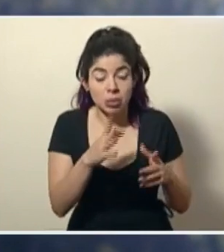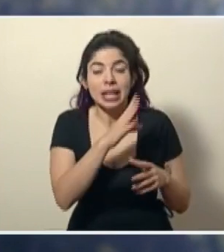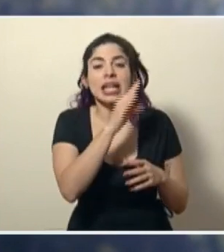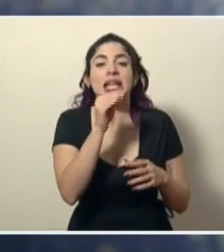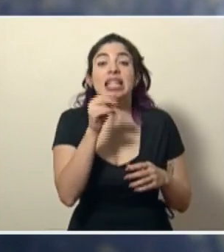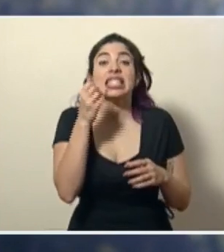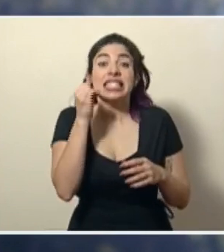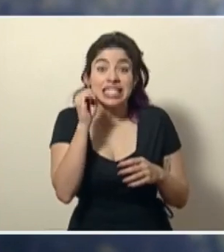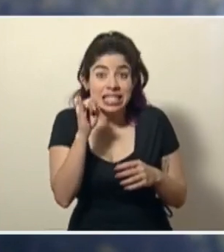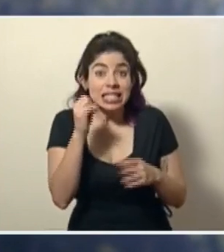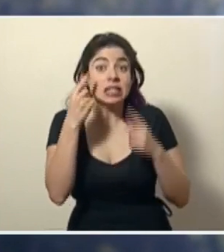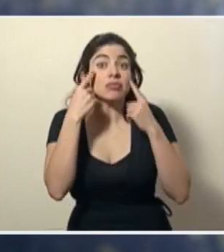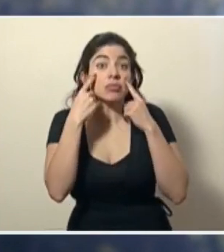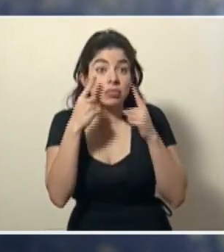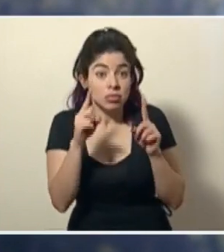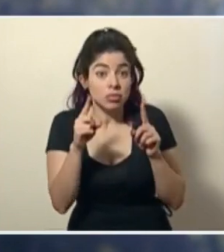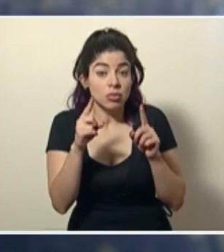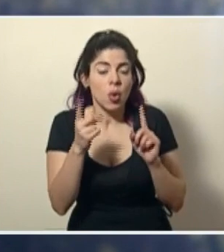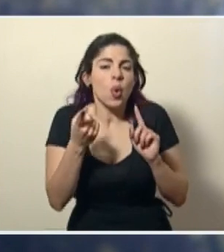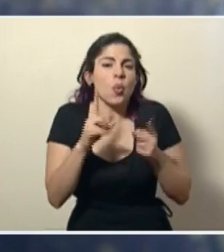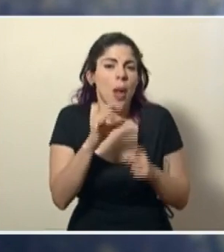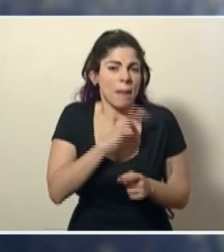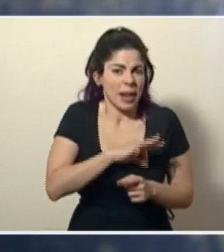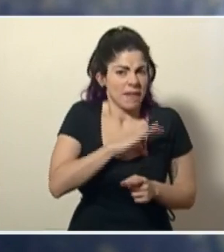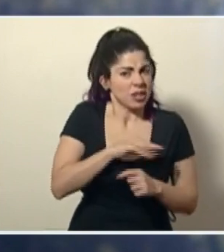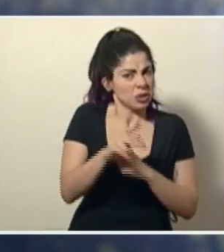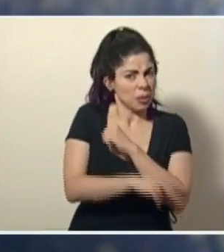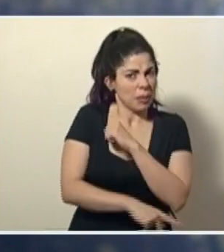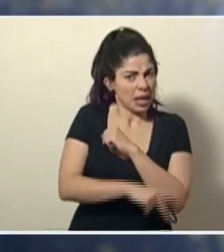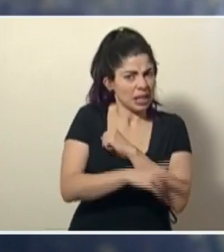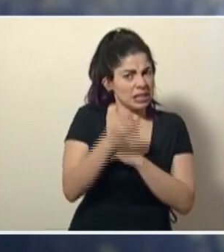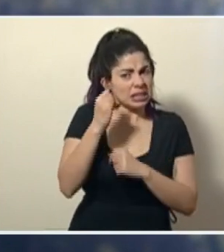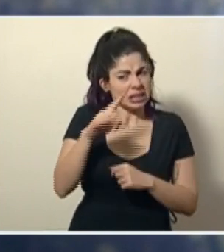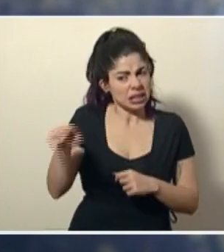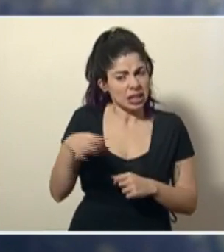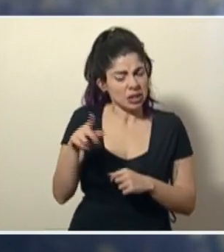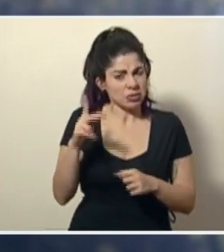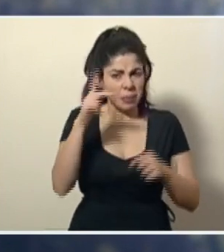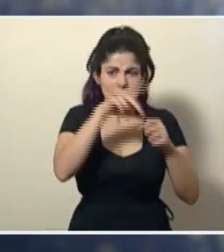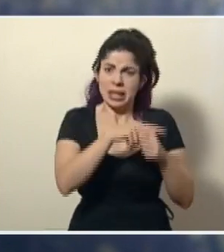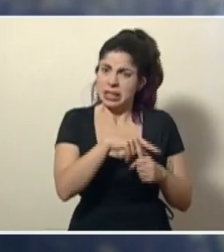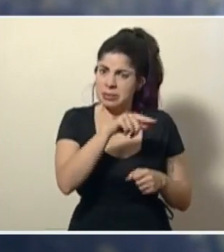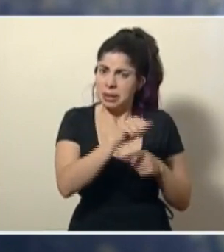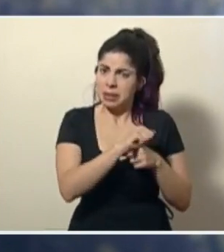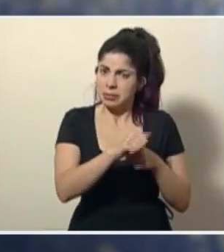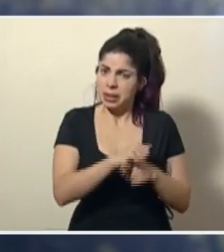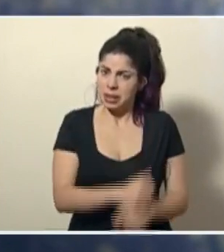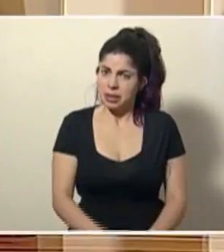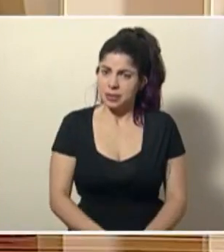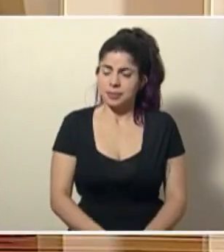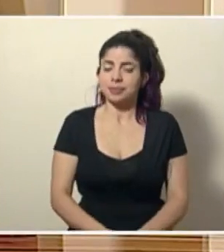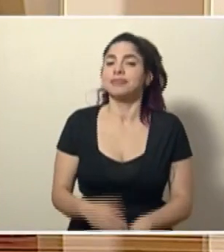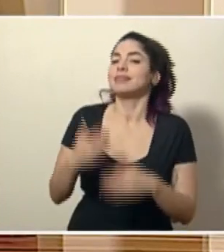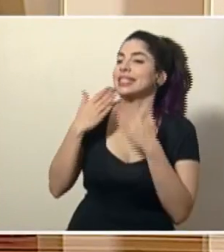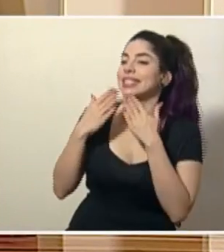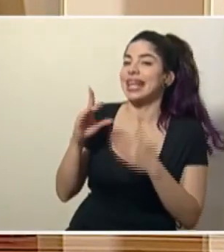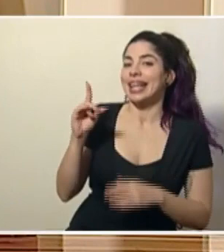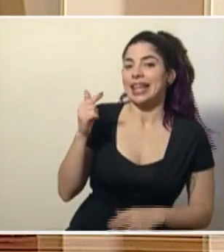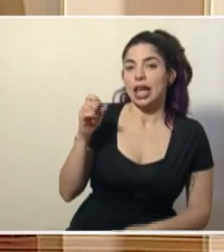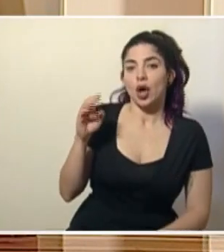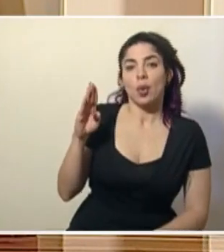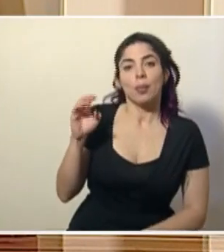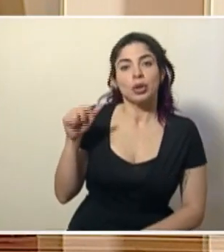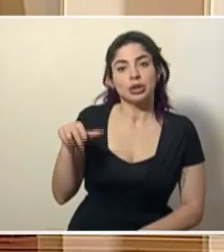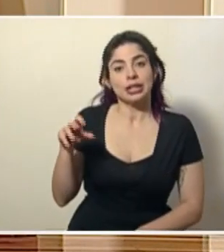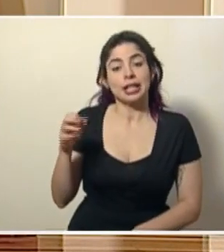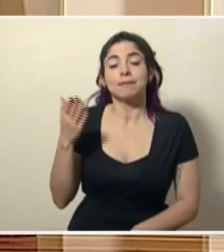qué beneficios tendríamos como país de eventualmente participar en estos ensayos. Gracias, Diego Bosca, del periódico